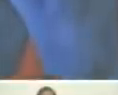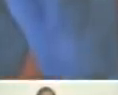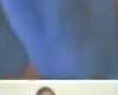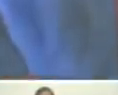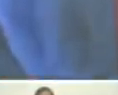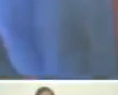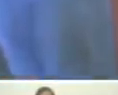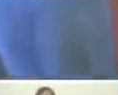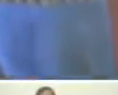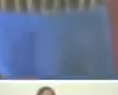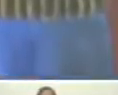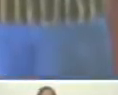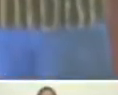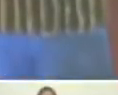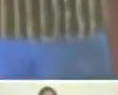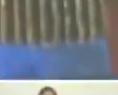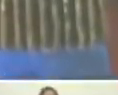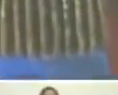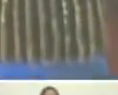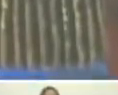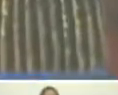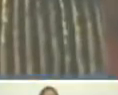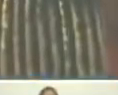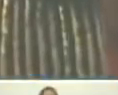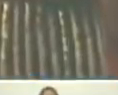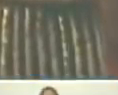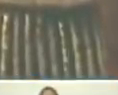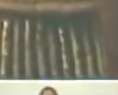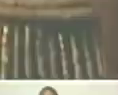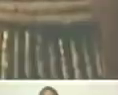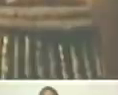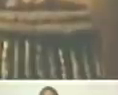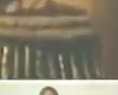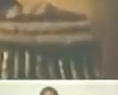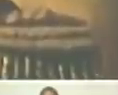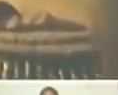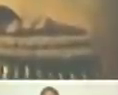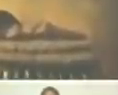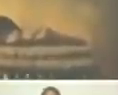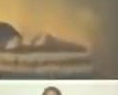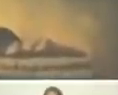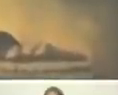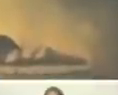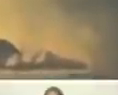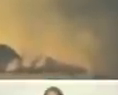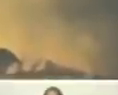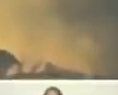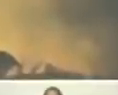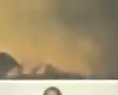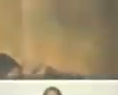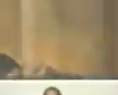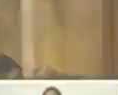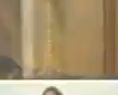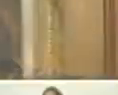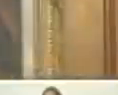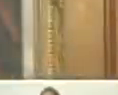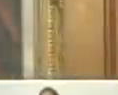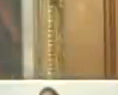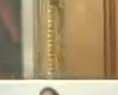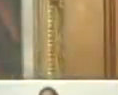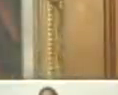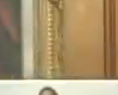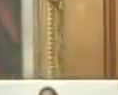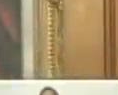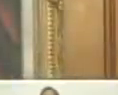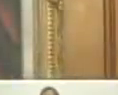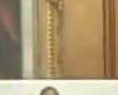histórico y nunca, jamás, el pueblo venezolano permitiría que los símbolos tan